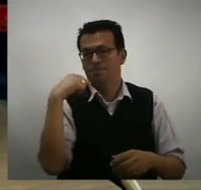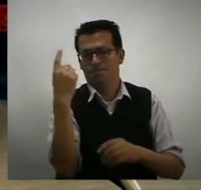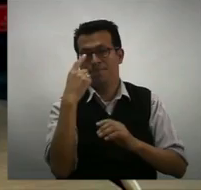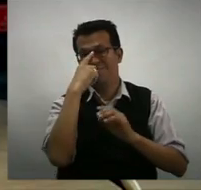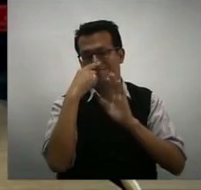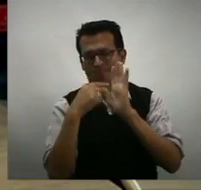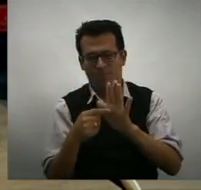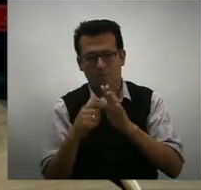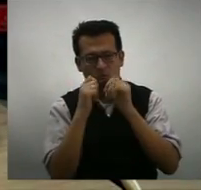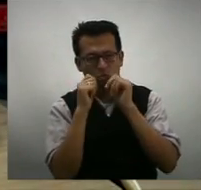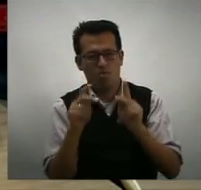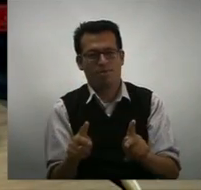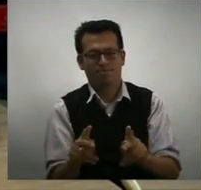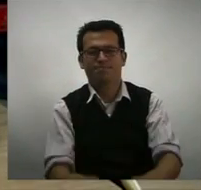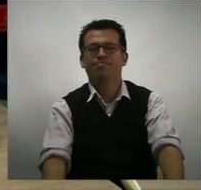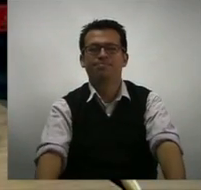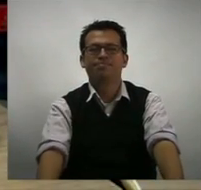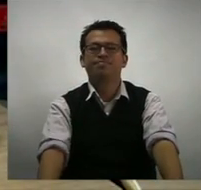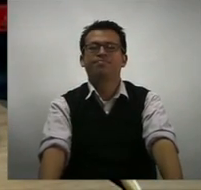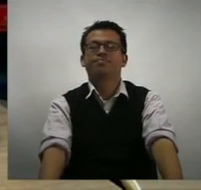una compatibilidad humana.